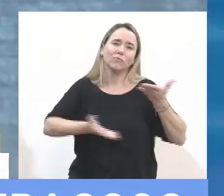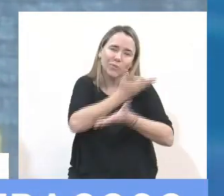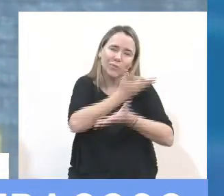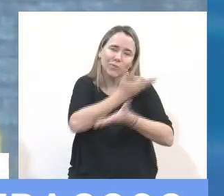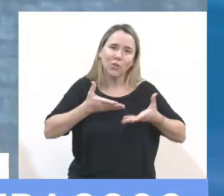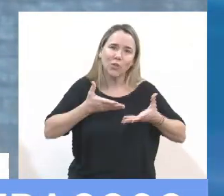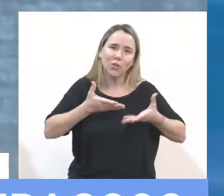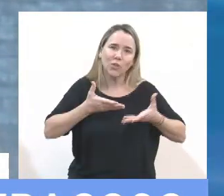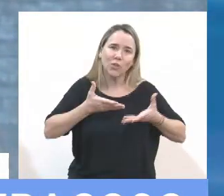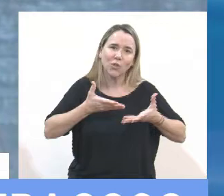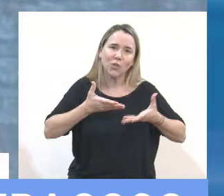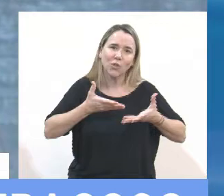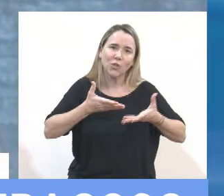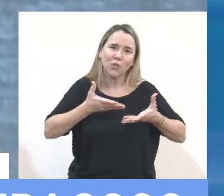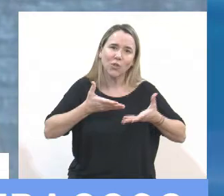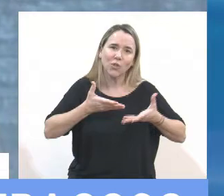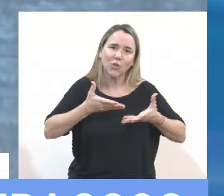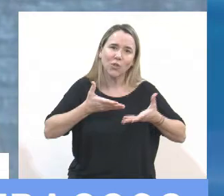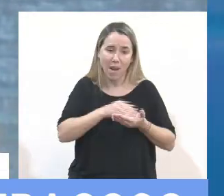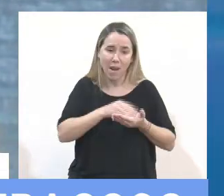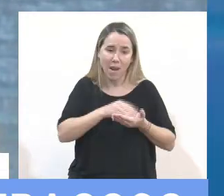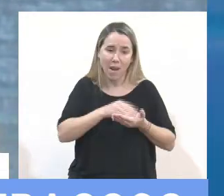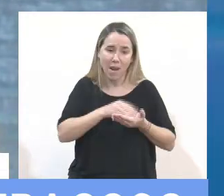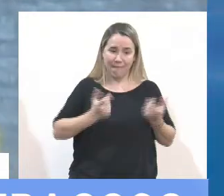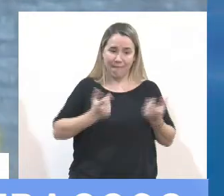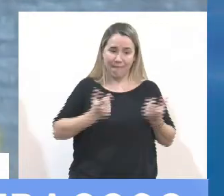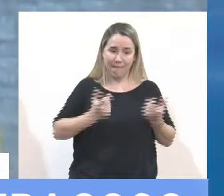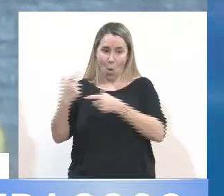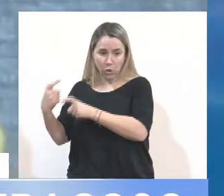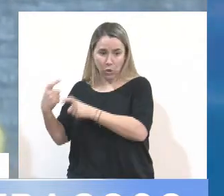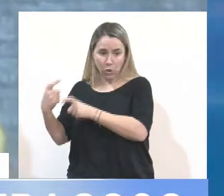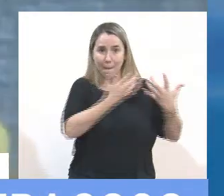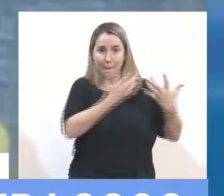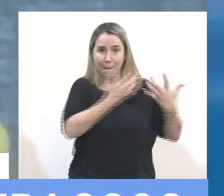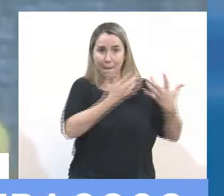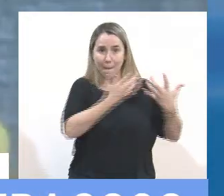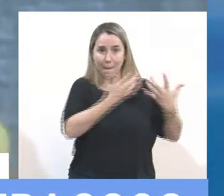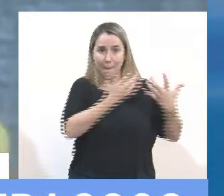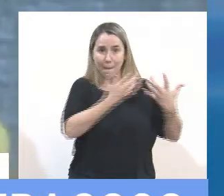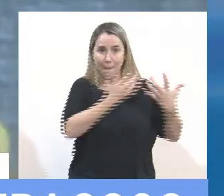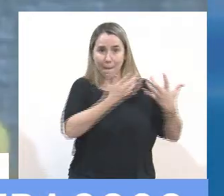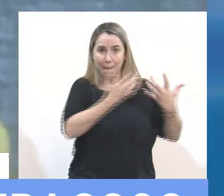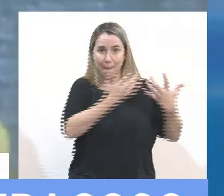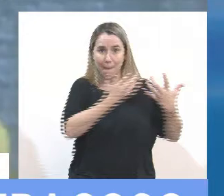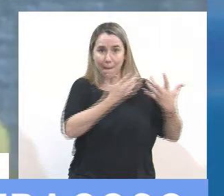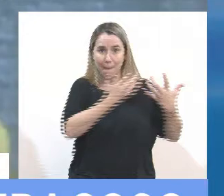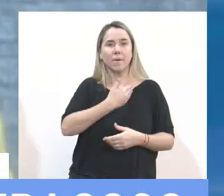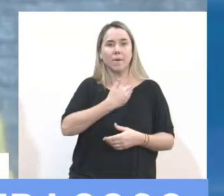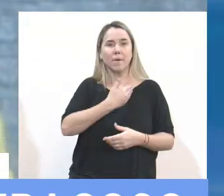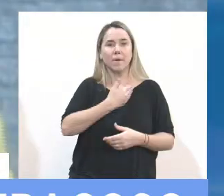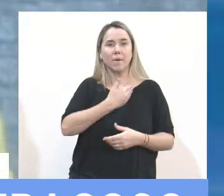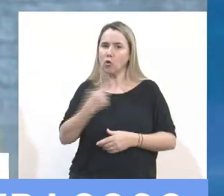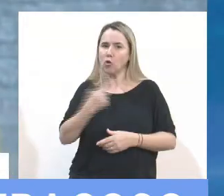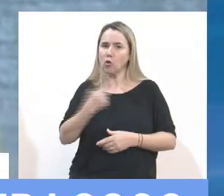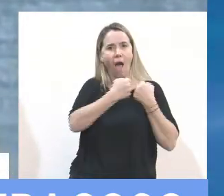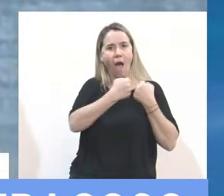y contribución de los senadores que presidían las comisiones a las cuales estos proyectos tenían segundo y tercer giro y estuvieron todos de